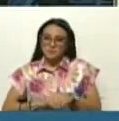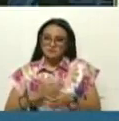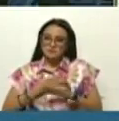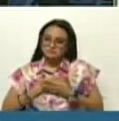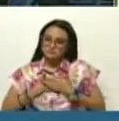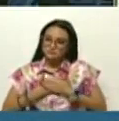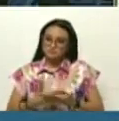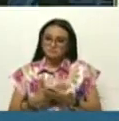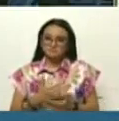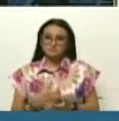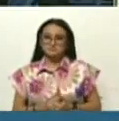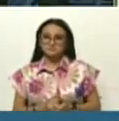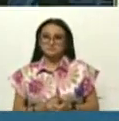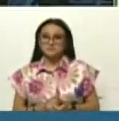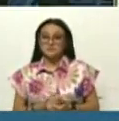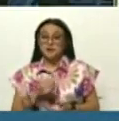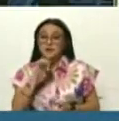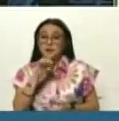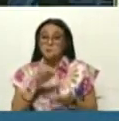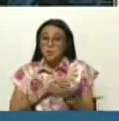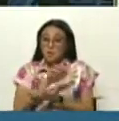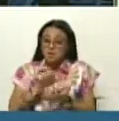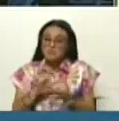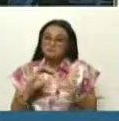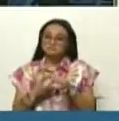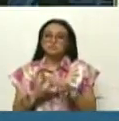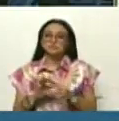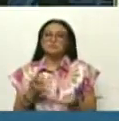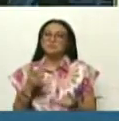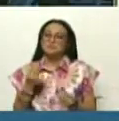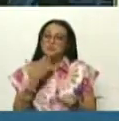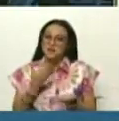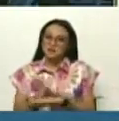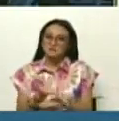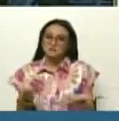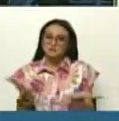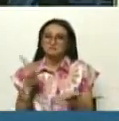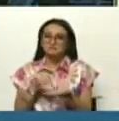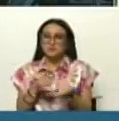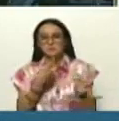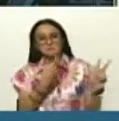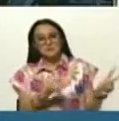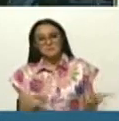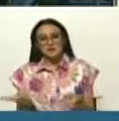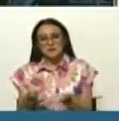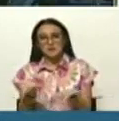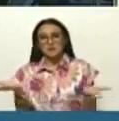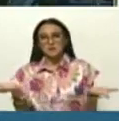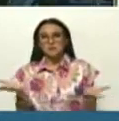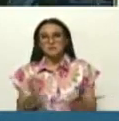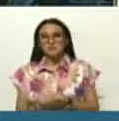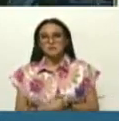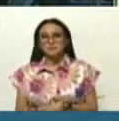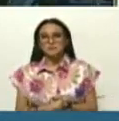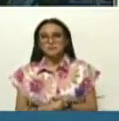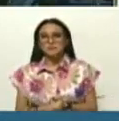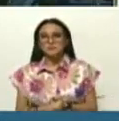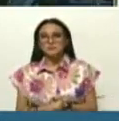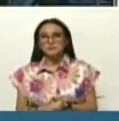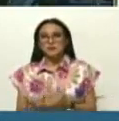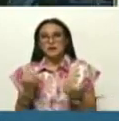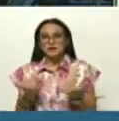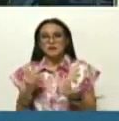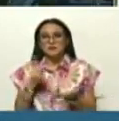malas, más rápido. Muchísimas gracias por estar aquí. Bienvenidos, bienvenidos. Y bueno, aquí estamos,